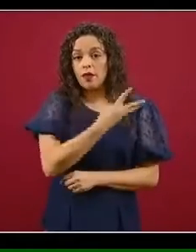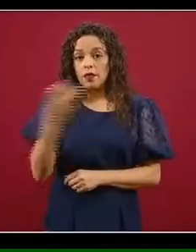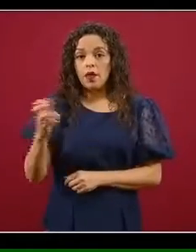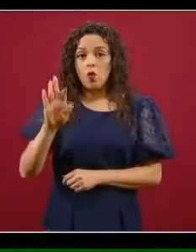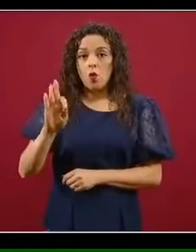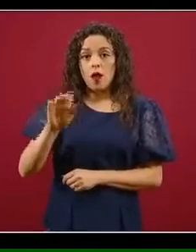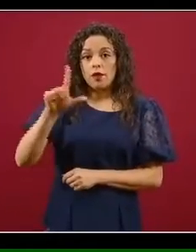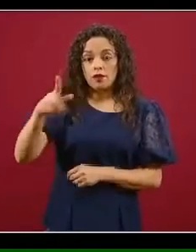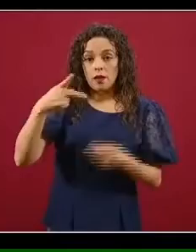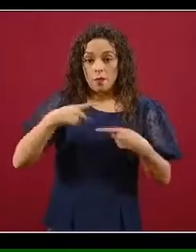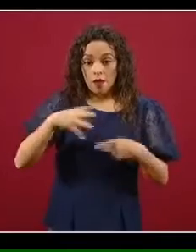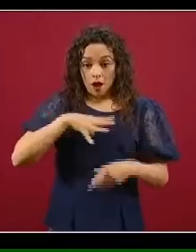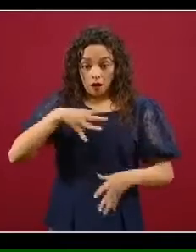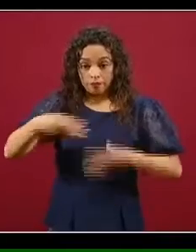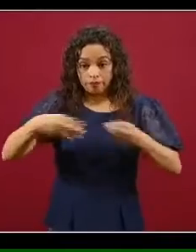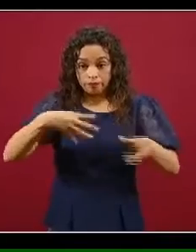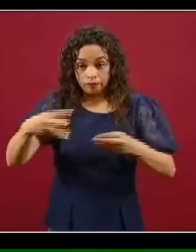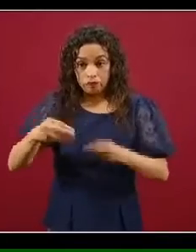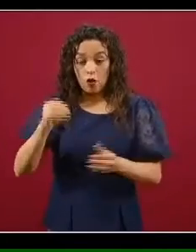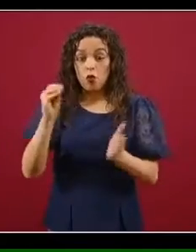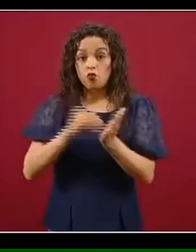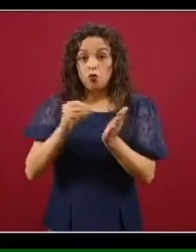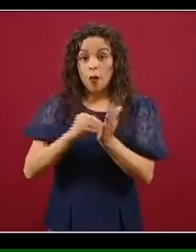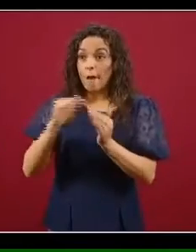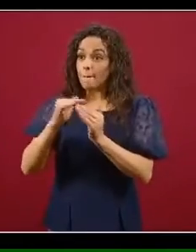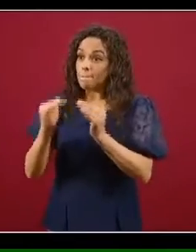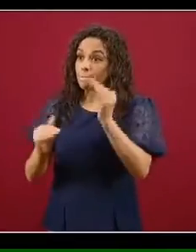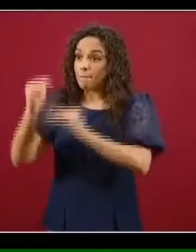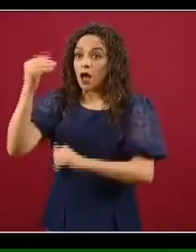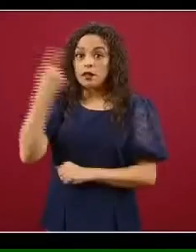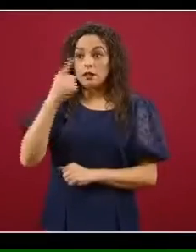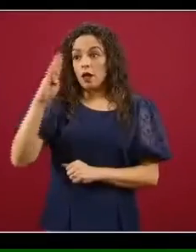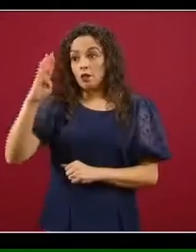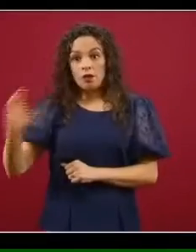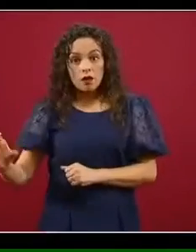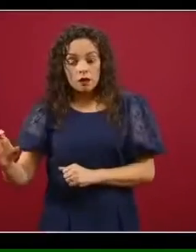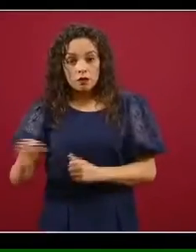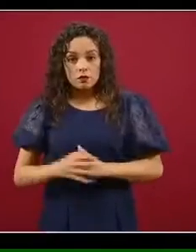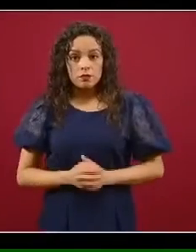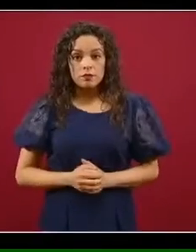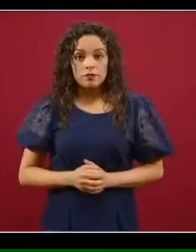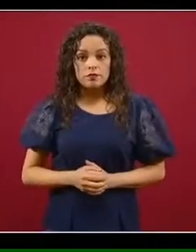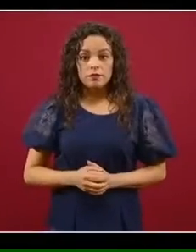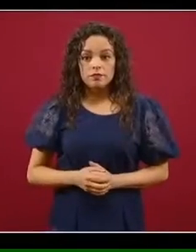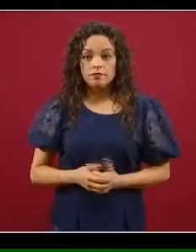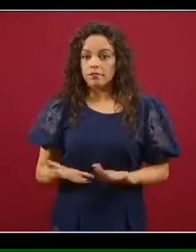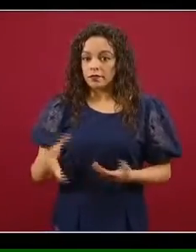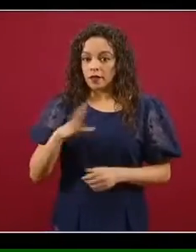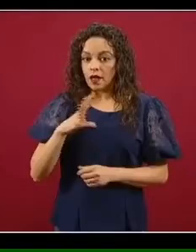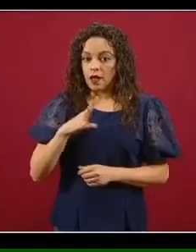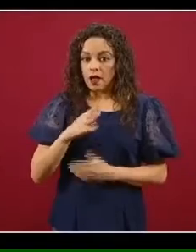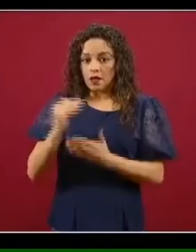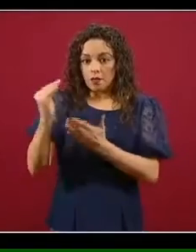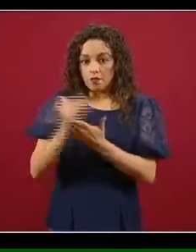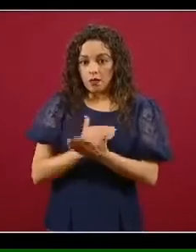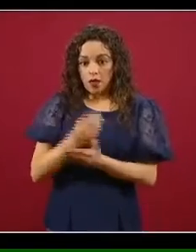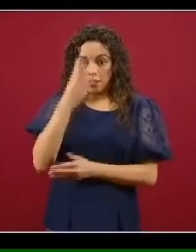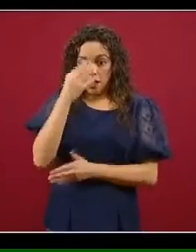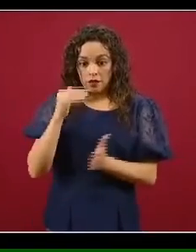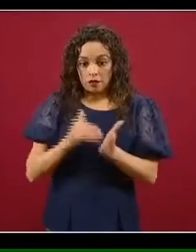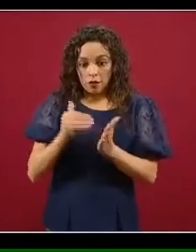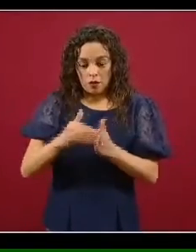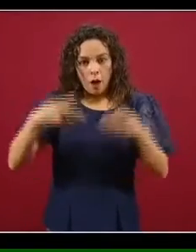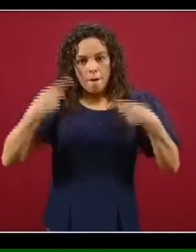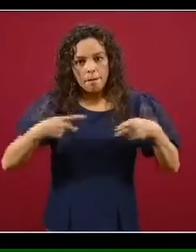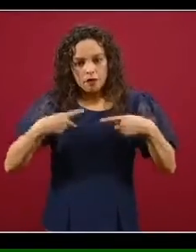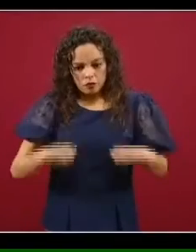12,347 contagios, todavía arriba de Baja California. Y bueno, tiene menos de 3 millones de habitantes. Entonces,